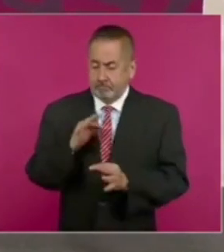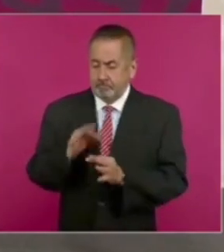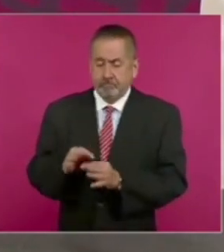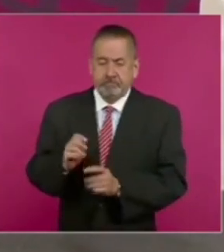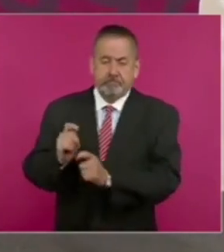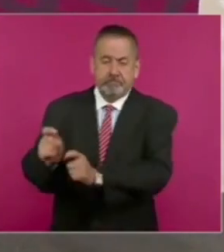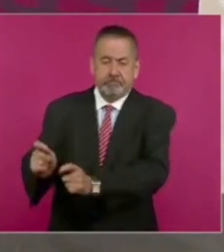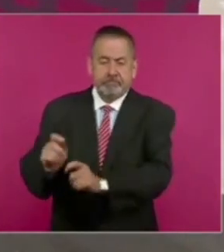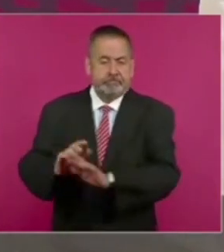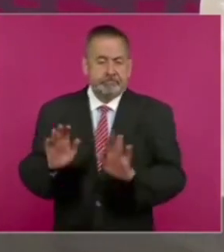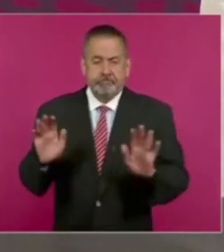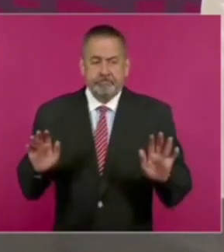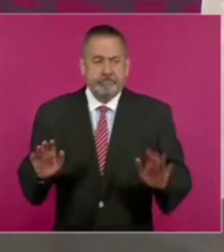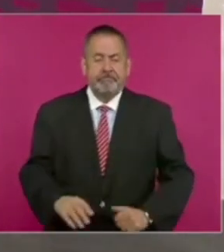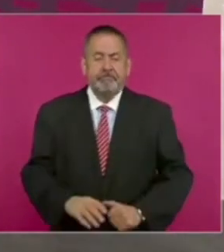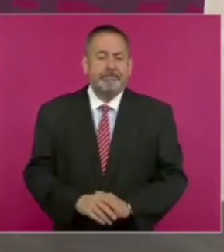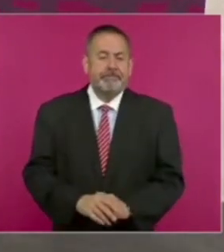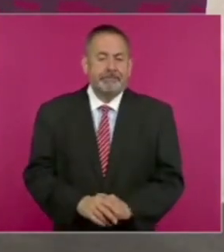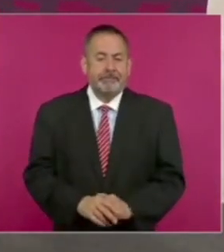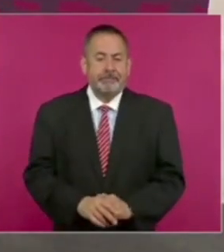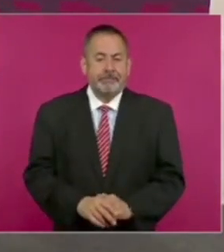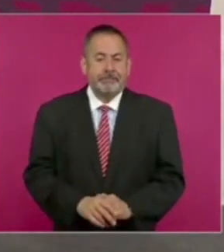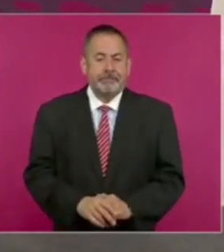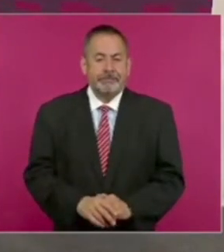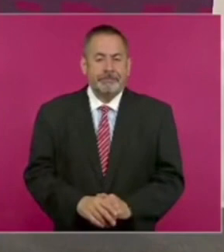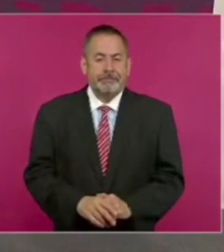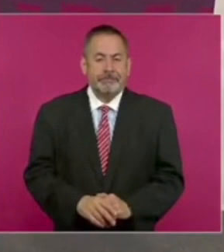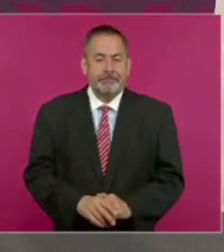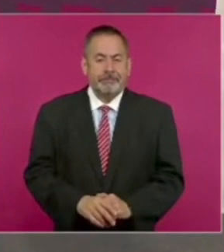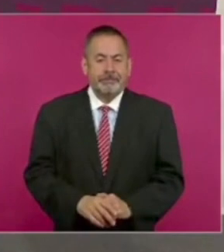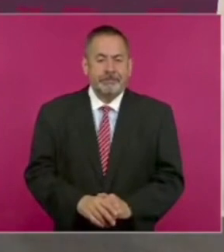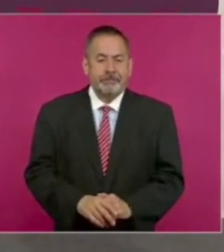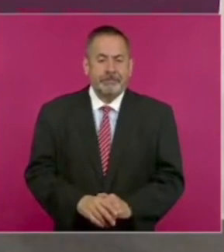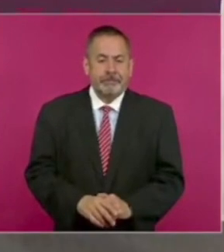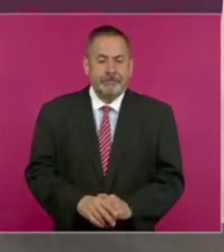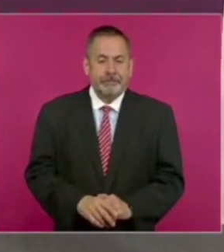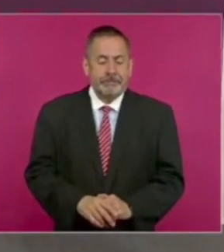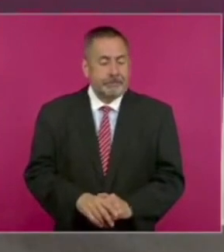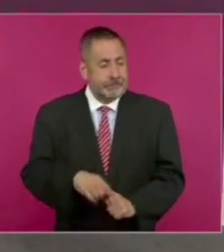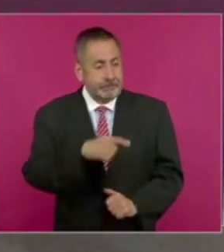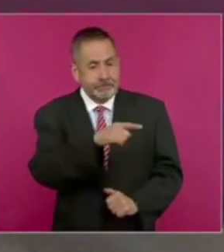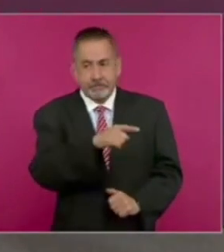también ya no es nota, como dicen ustedes.